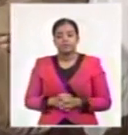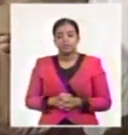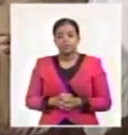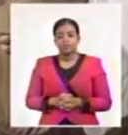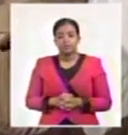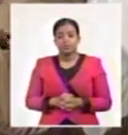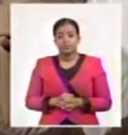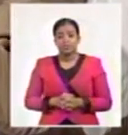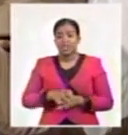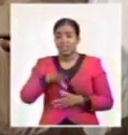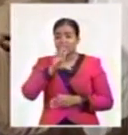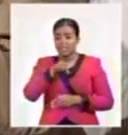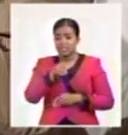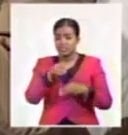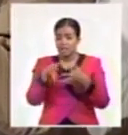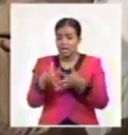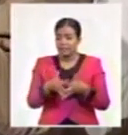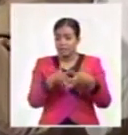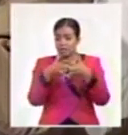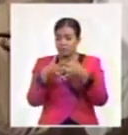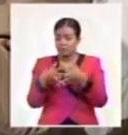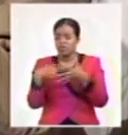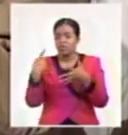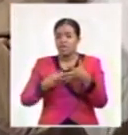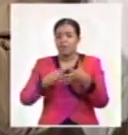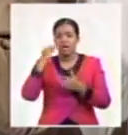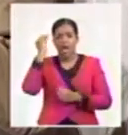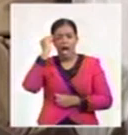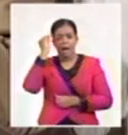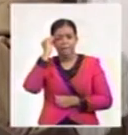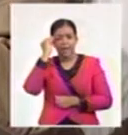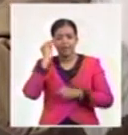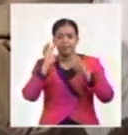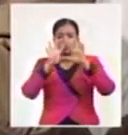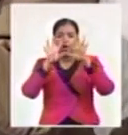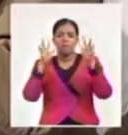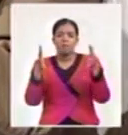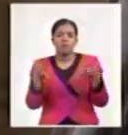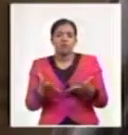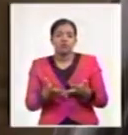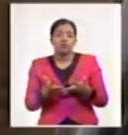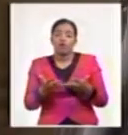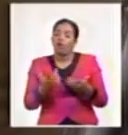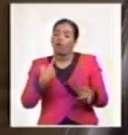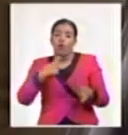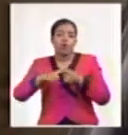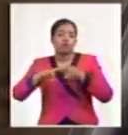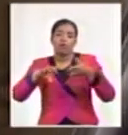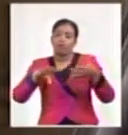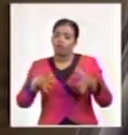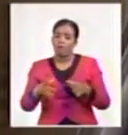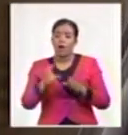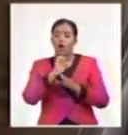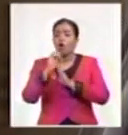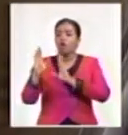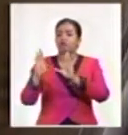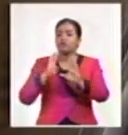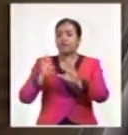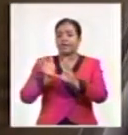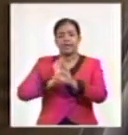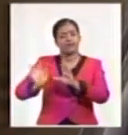que los Estados Unidos tenían que aprender a convivir en un mundo post-occidental. Eso es de una